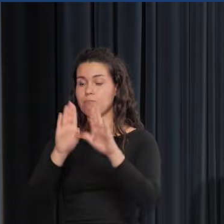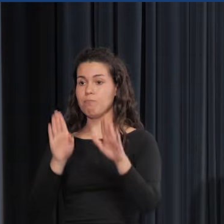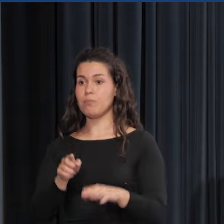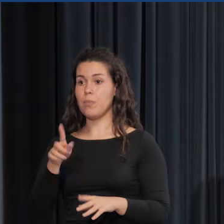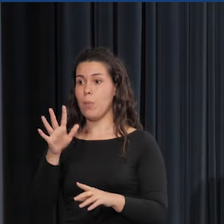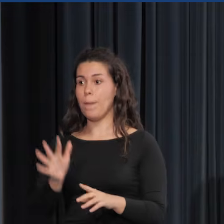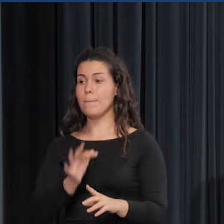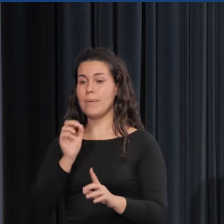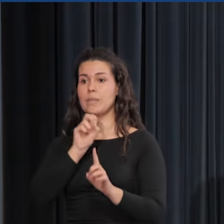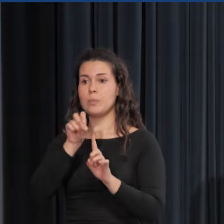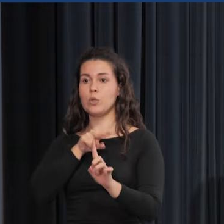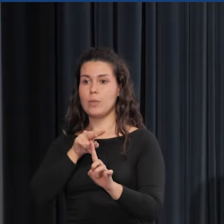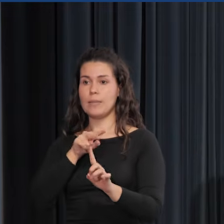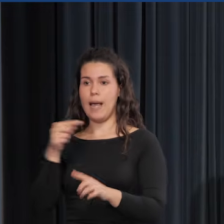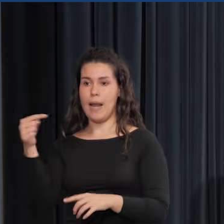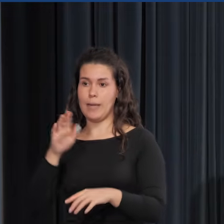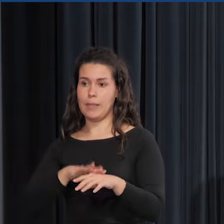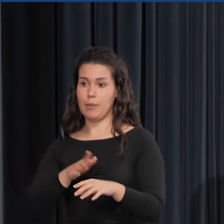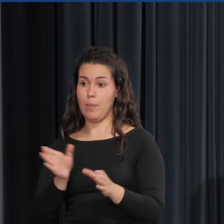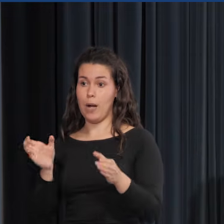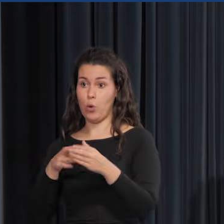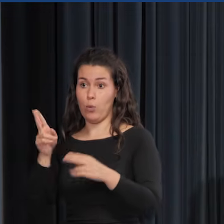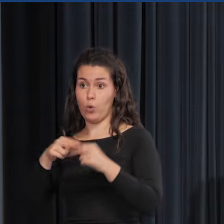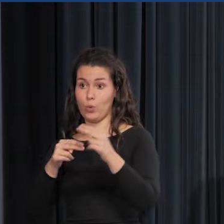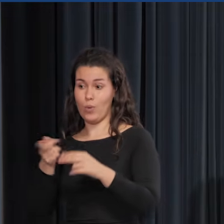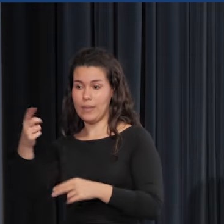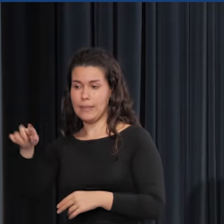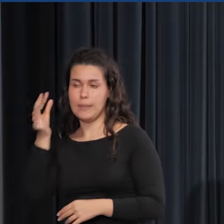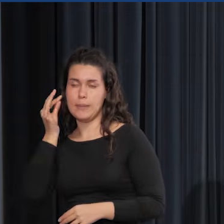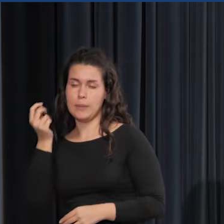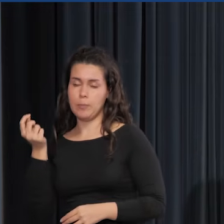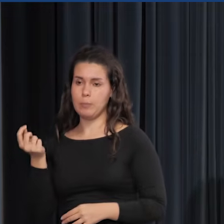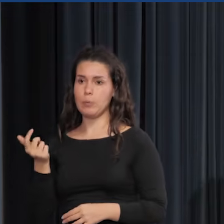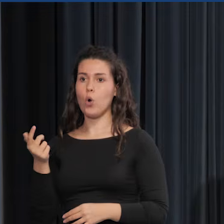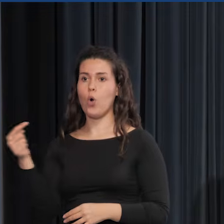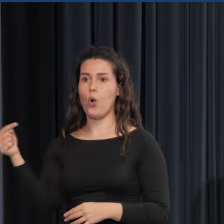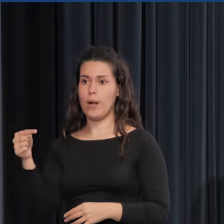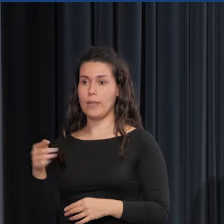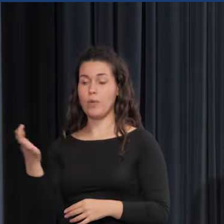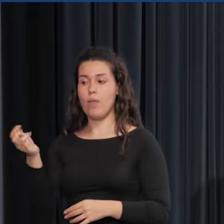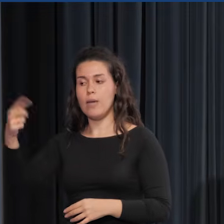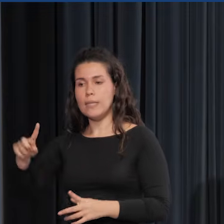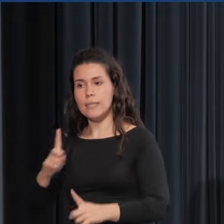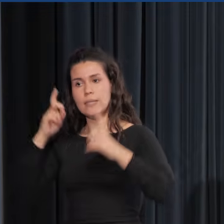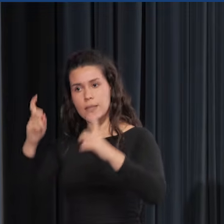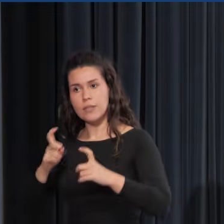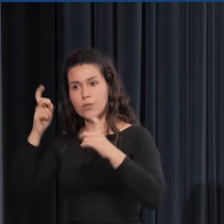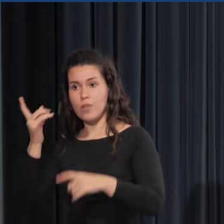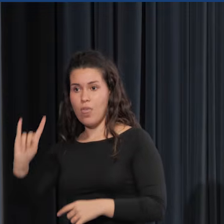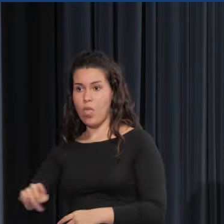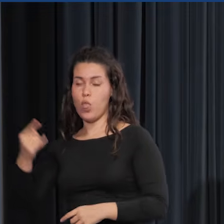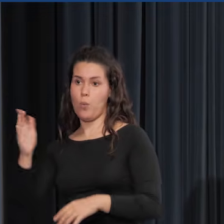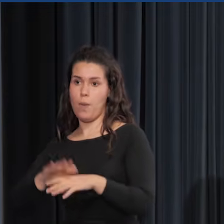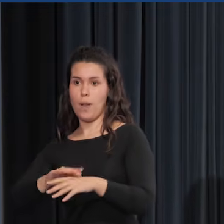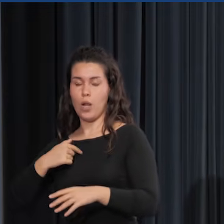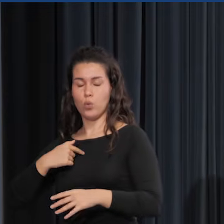percepción negativa que hay de las mujeres en el sector, hace que ellas sientan que se deben esforzar más para probar su valía, y por supuesto esto